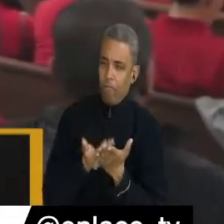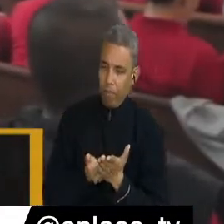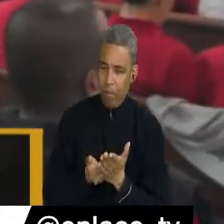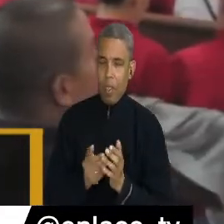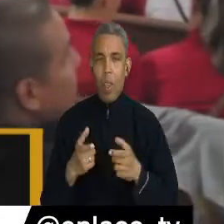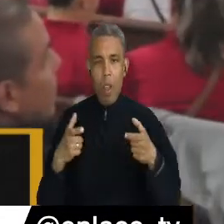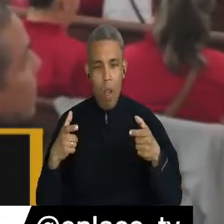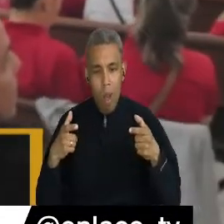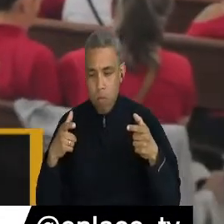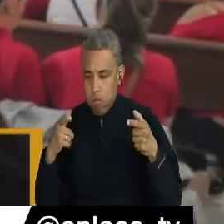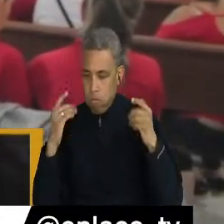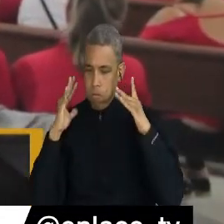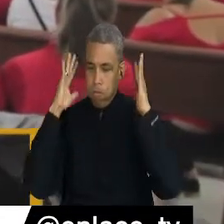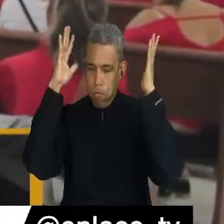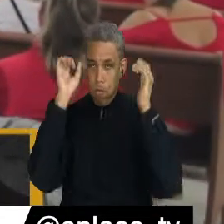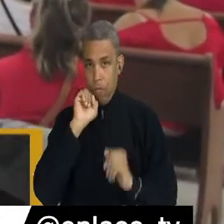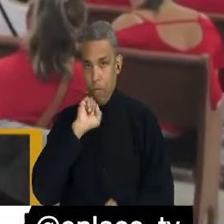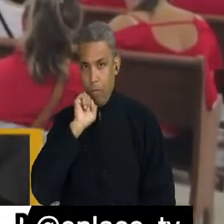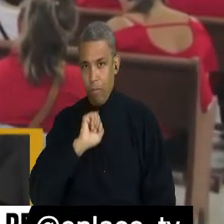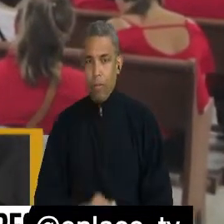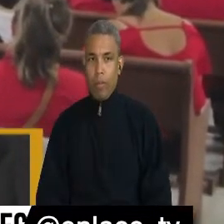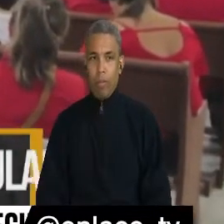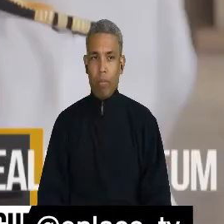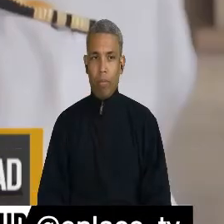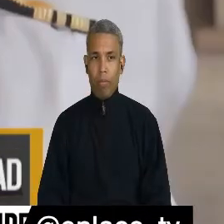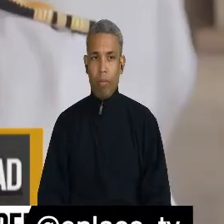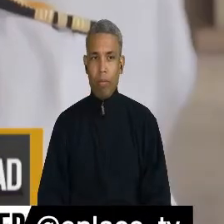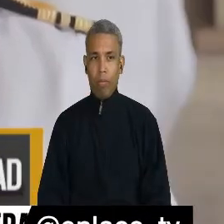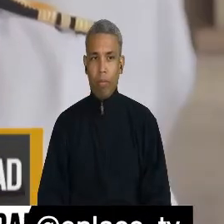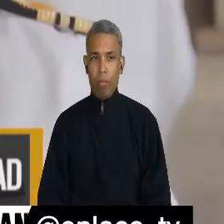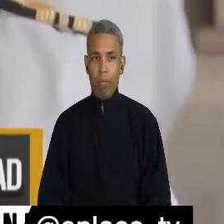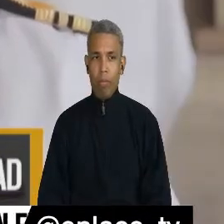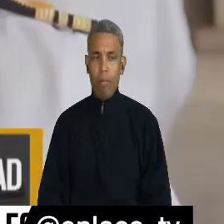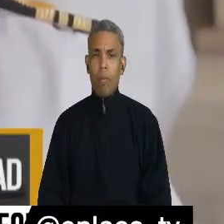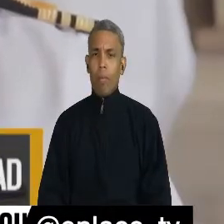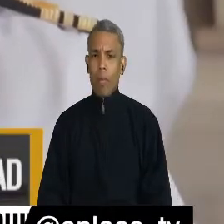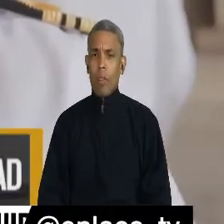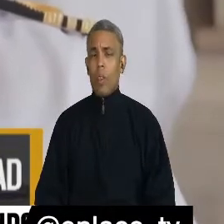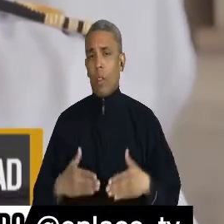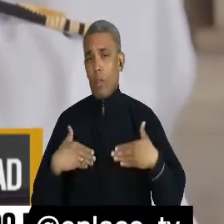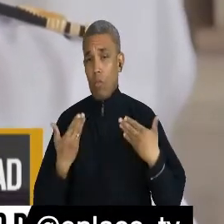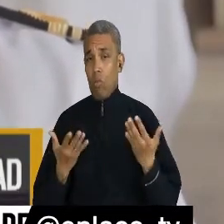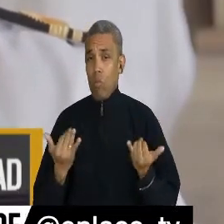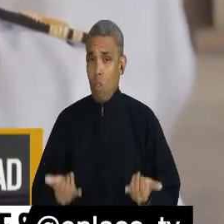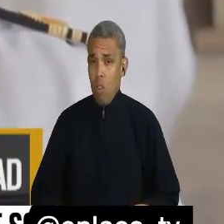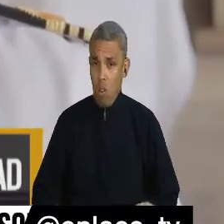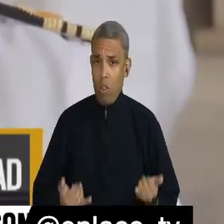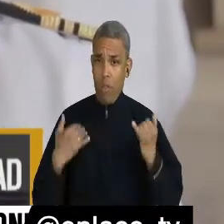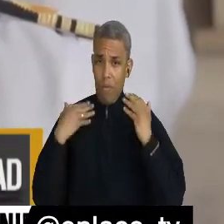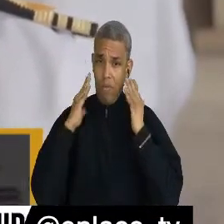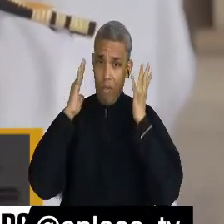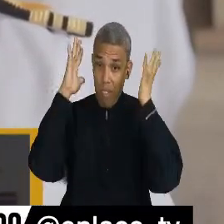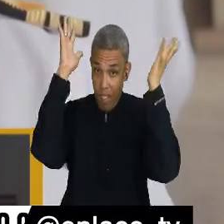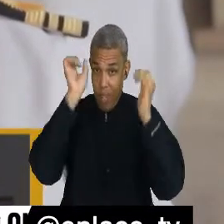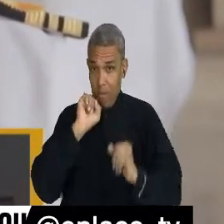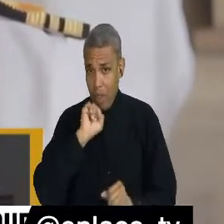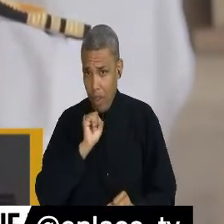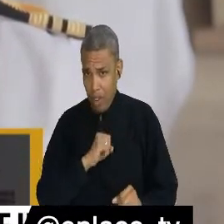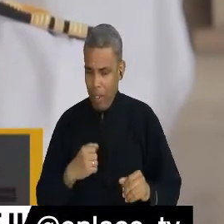municipal. E invitarlos a llevar esta fiesta en paz, a que celebremos el día de hoy todas las actividades programadas con